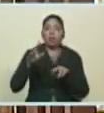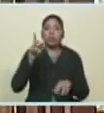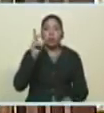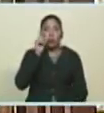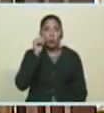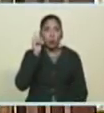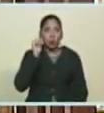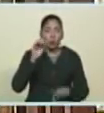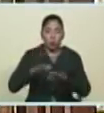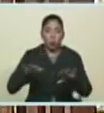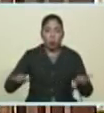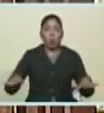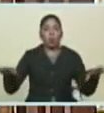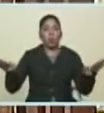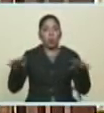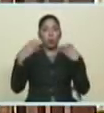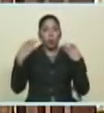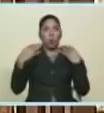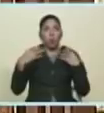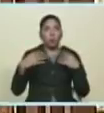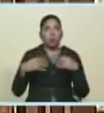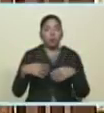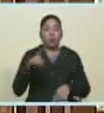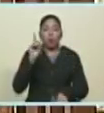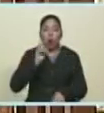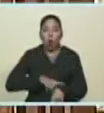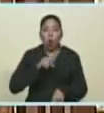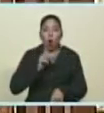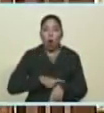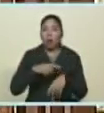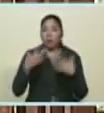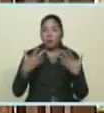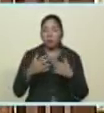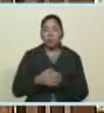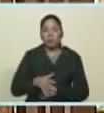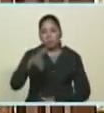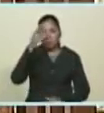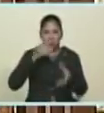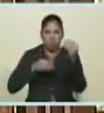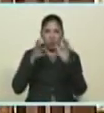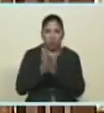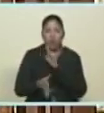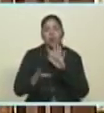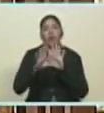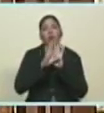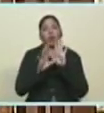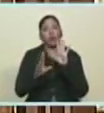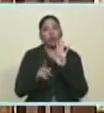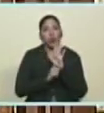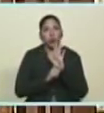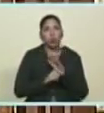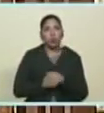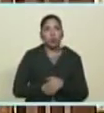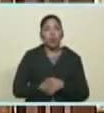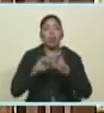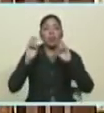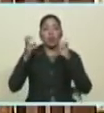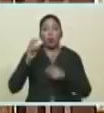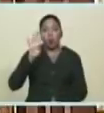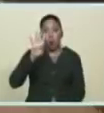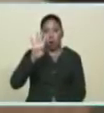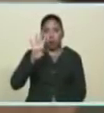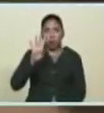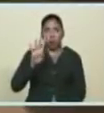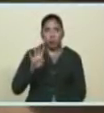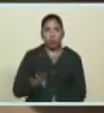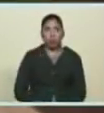Venezuela, hora constitucional, capítulo quinto del título 4